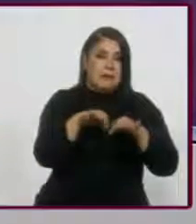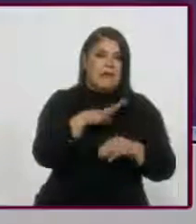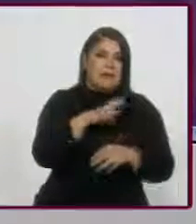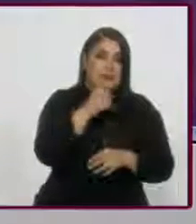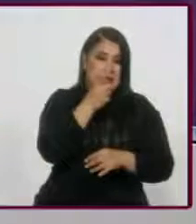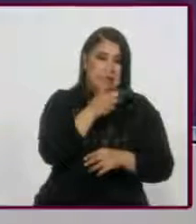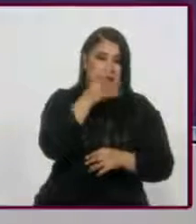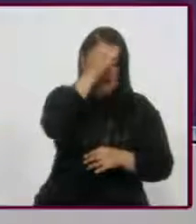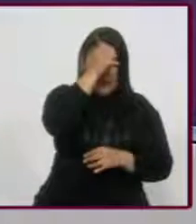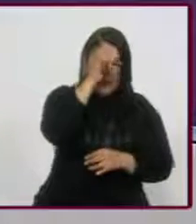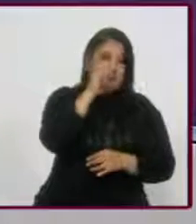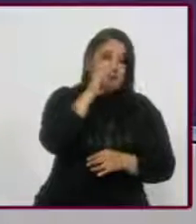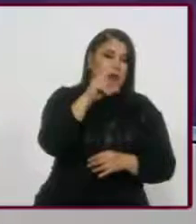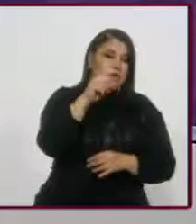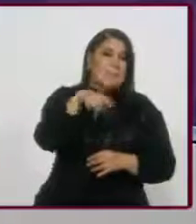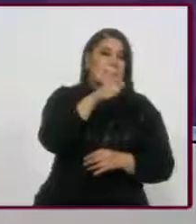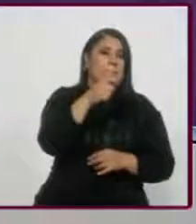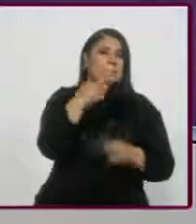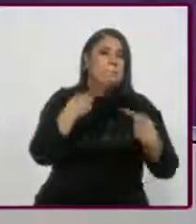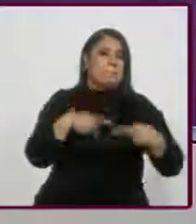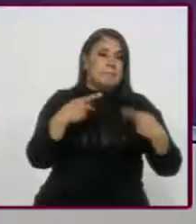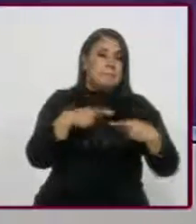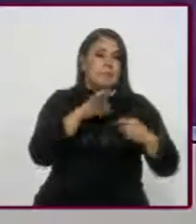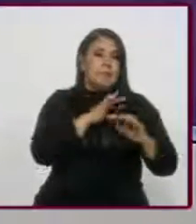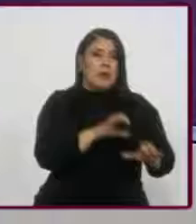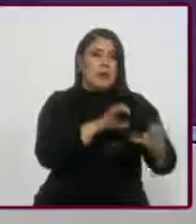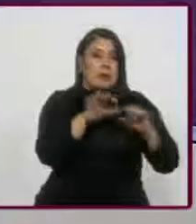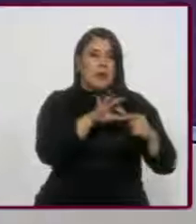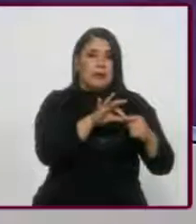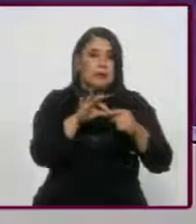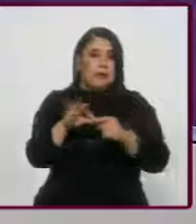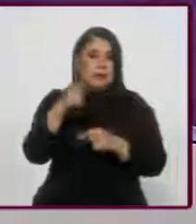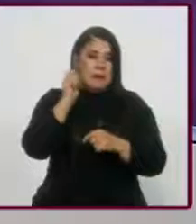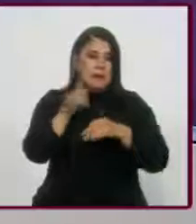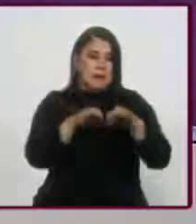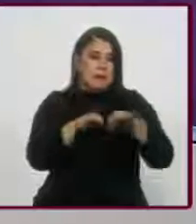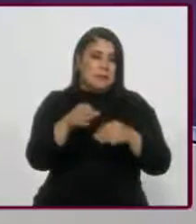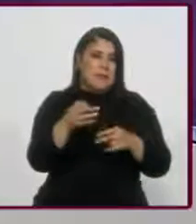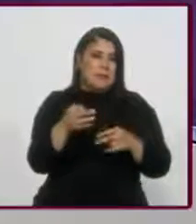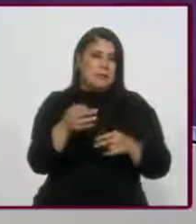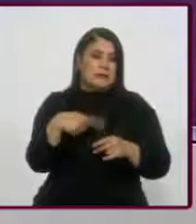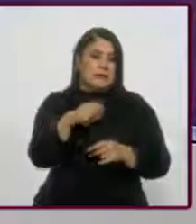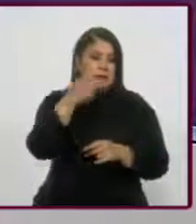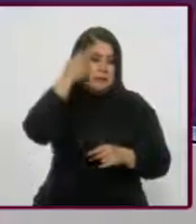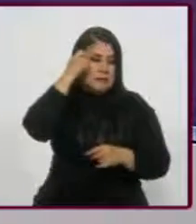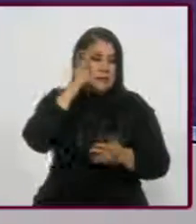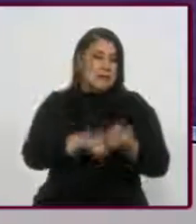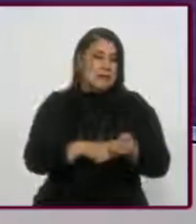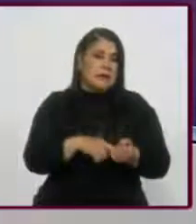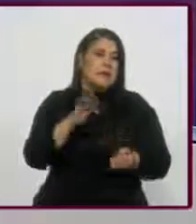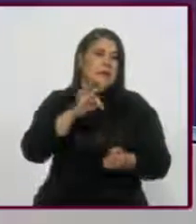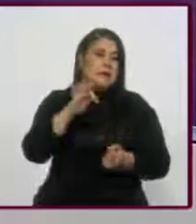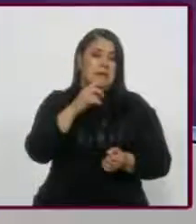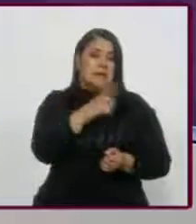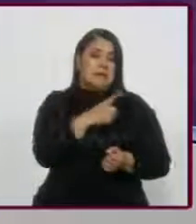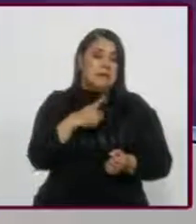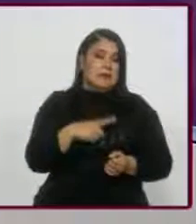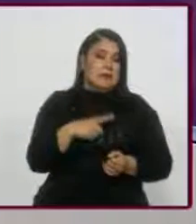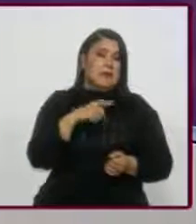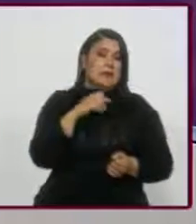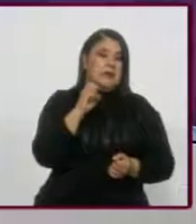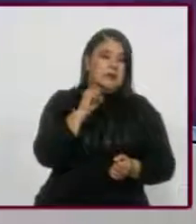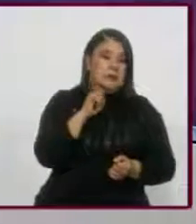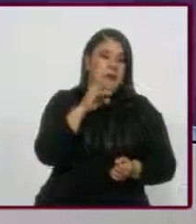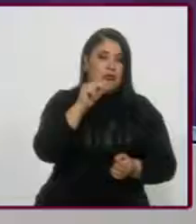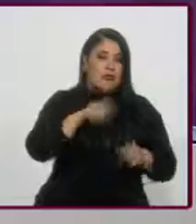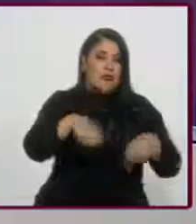está de acuerdo en desacuerdo en que las personas que contraten a trabajadoras, desde el punto de vista del empleador, sí debe de